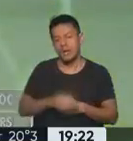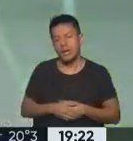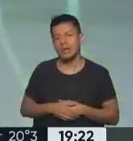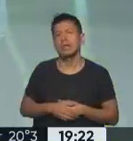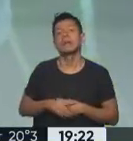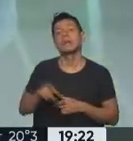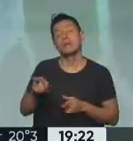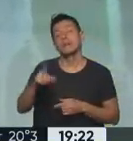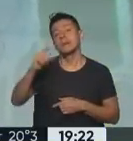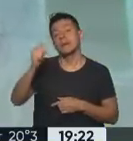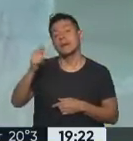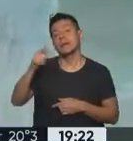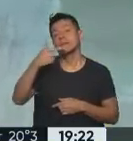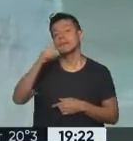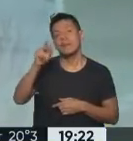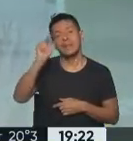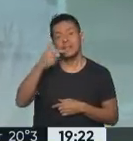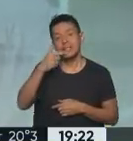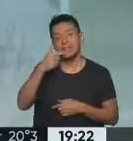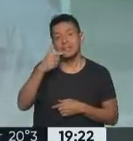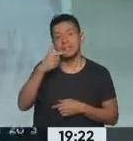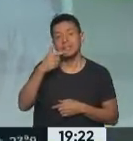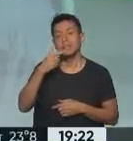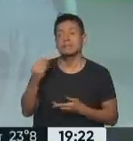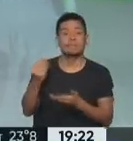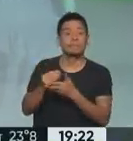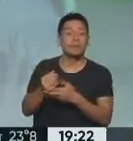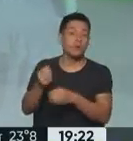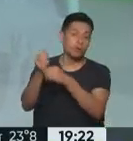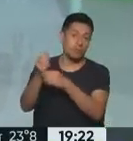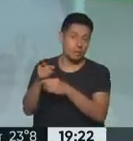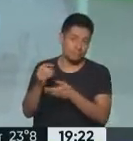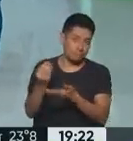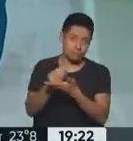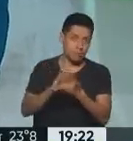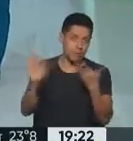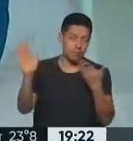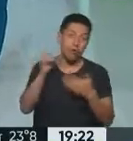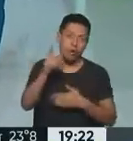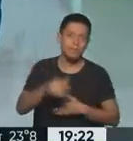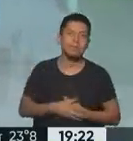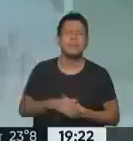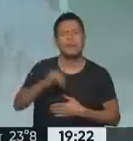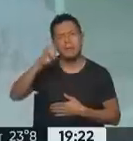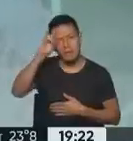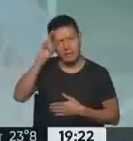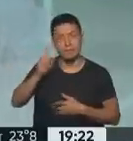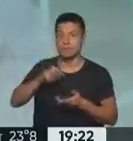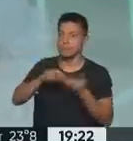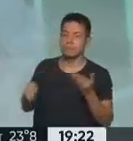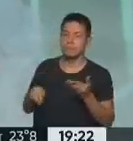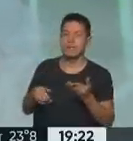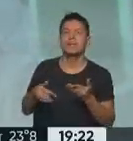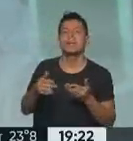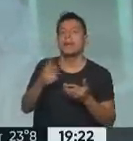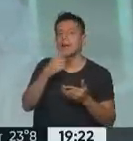de Juanito Casares, que hizo su debut en la Copa de la Liga con gol. Un Independiente que es otro de los grandes que quedó afuera mientras Racing ha ganado su